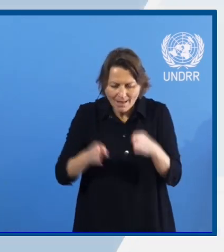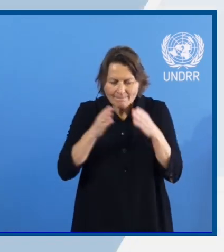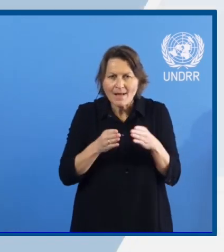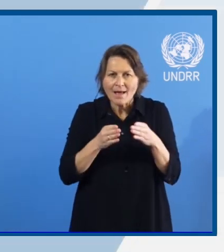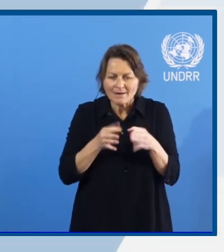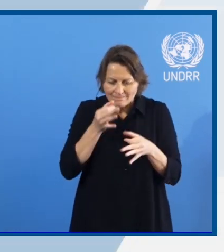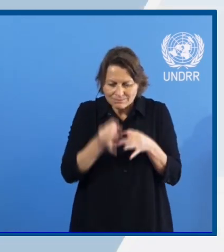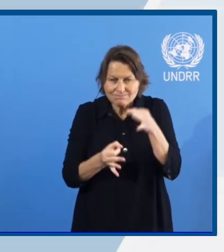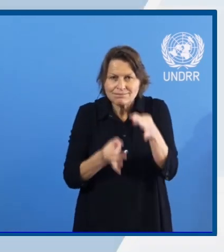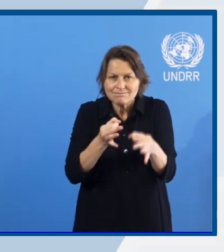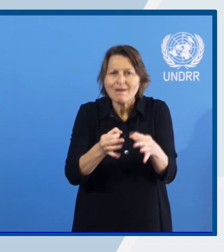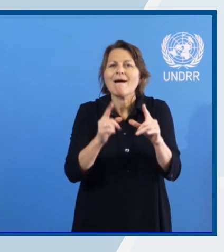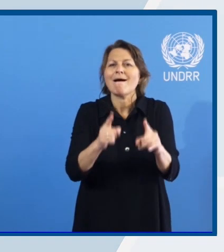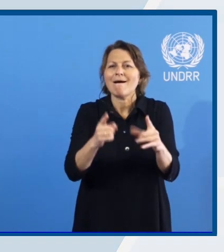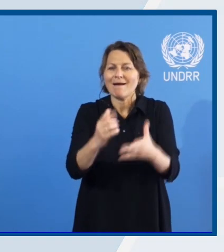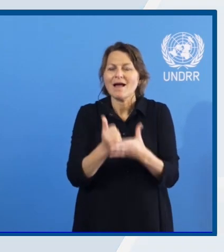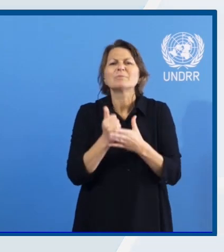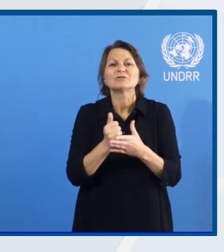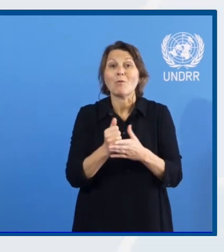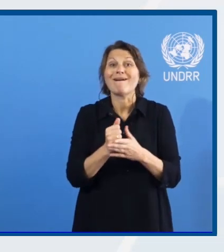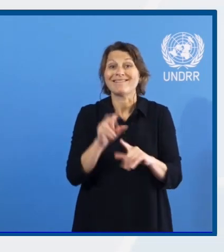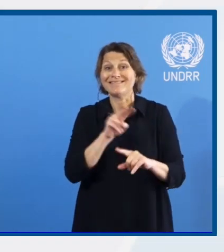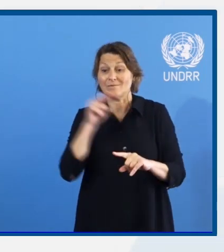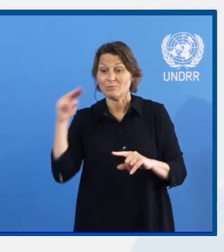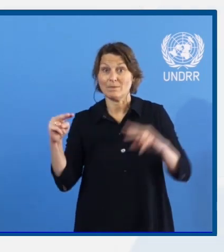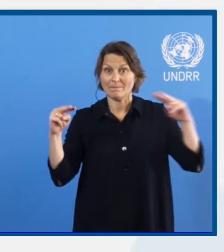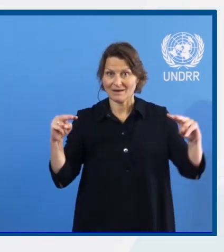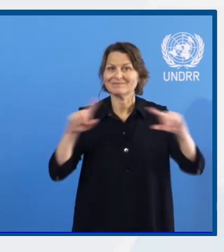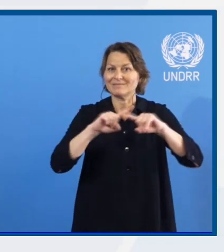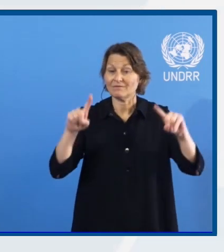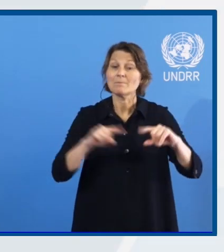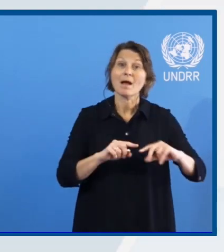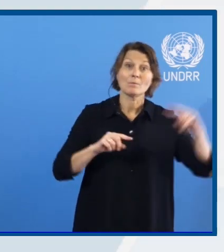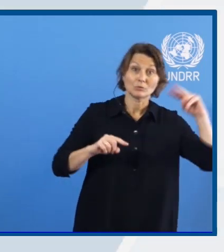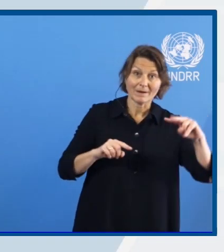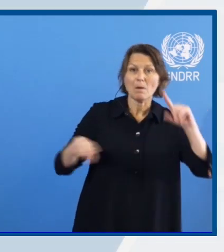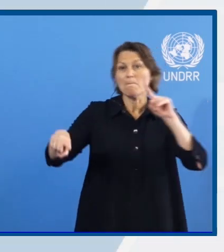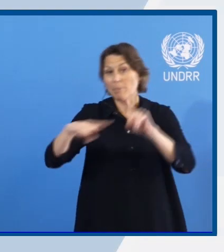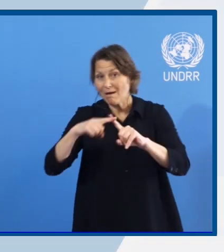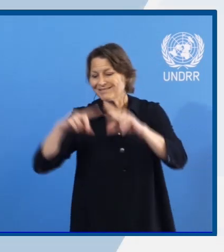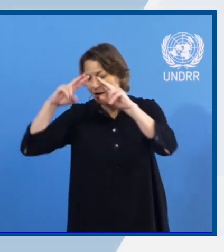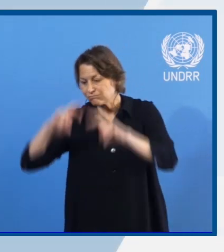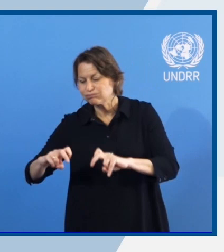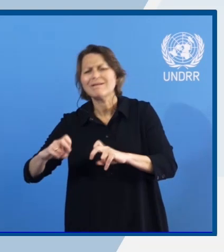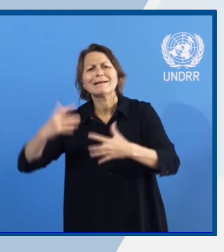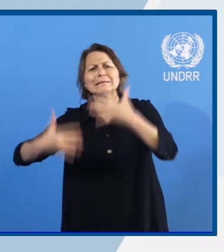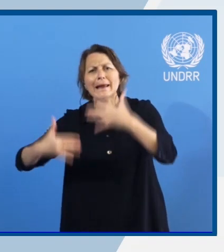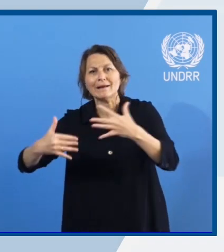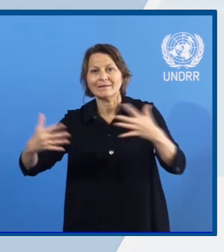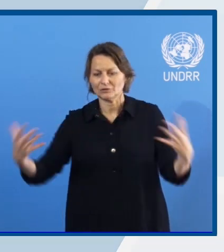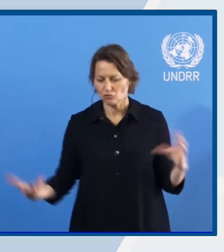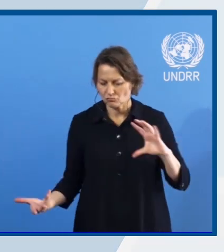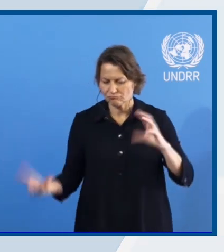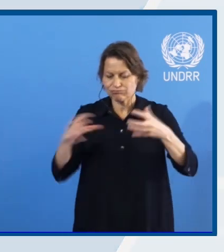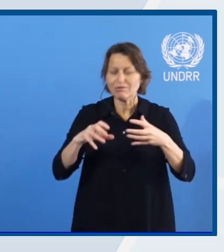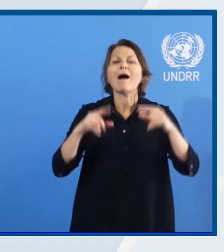decisión, las decisiones políticas no le sirven. El ejemplo claro en nuestro país es el de hace